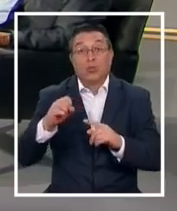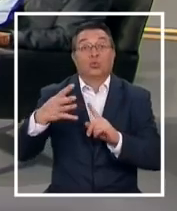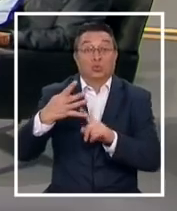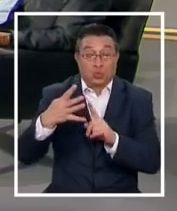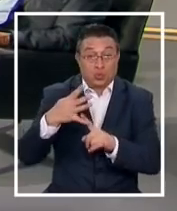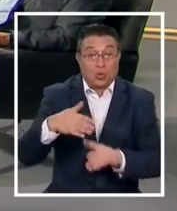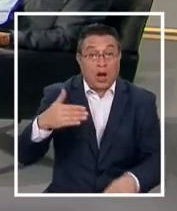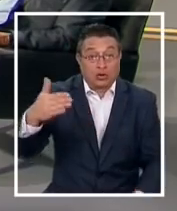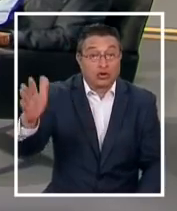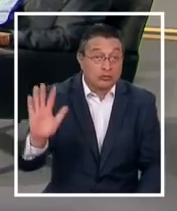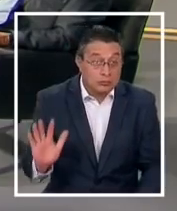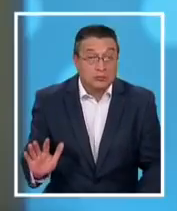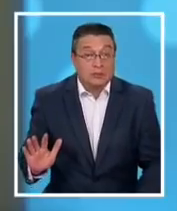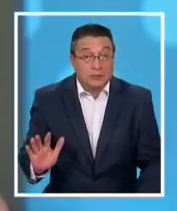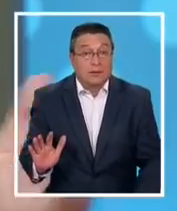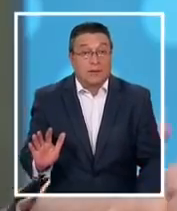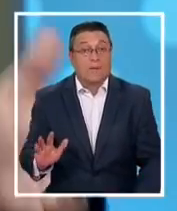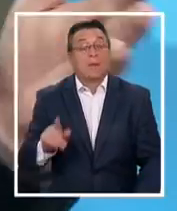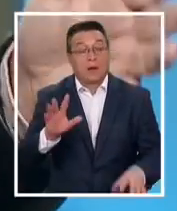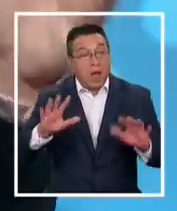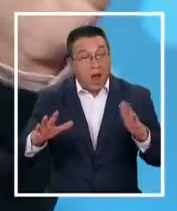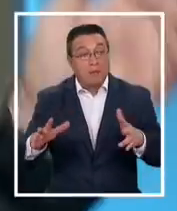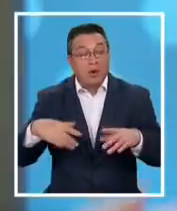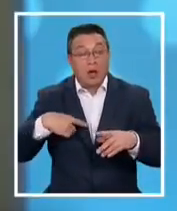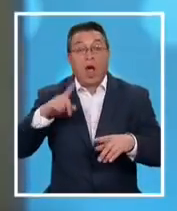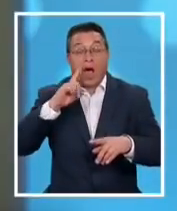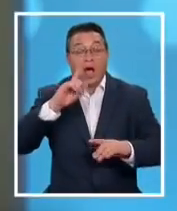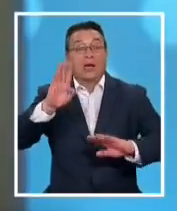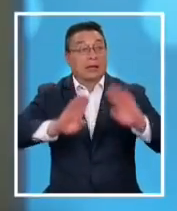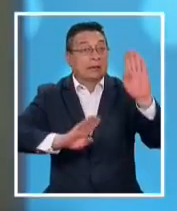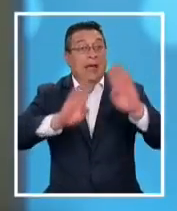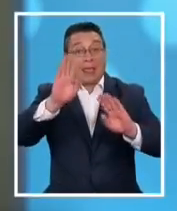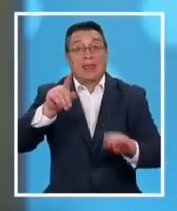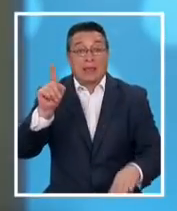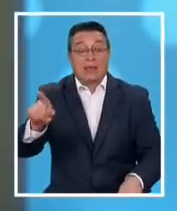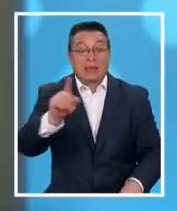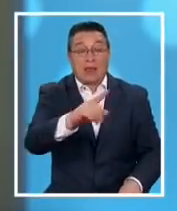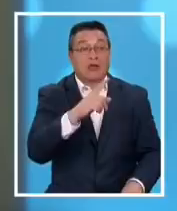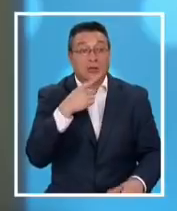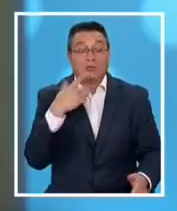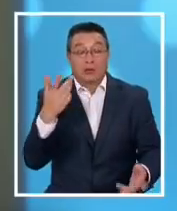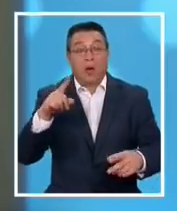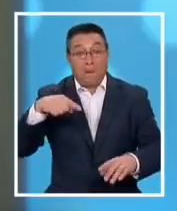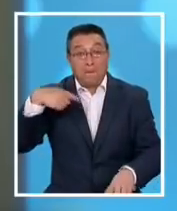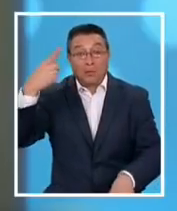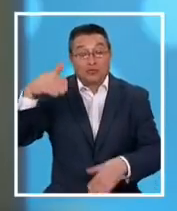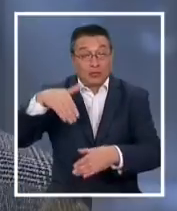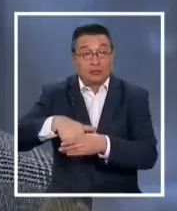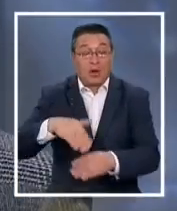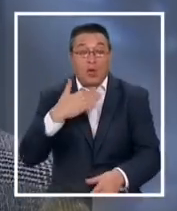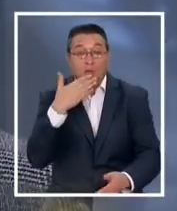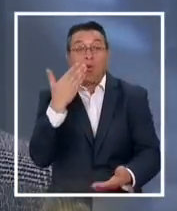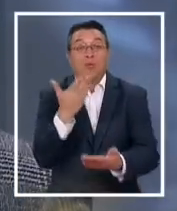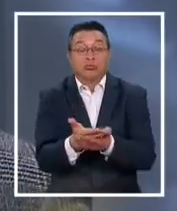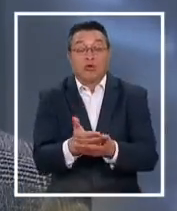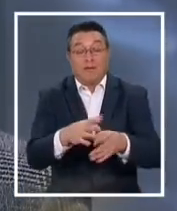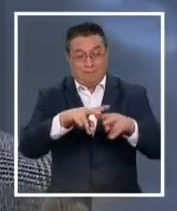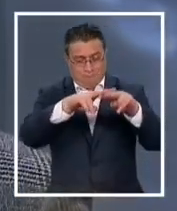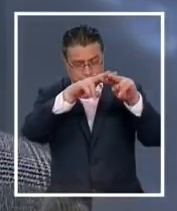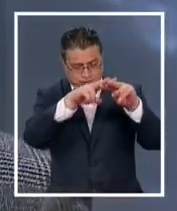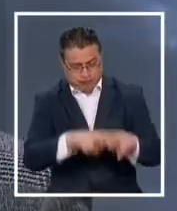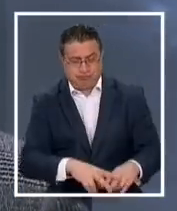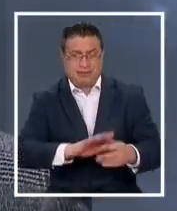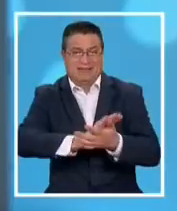un cuarto. Y probablemente haya candidato o candidata a propósito de la próxima elección que ofrezca el vaciamiento